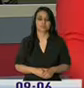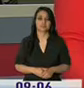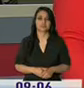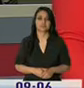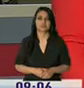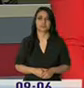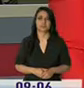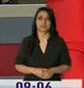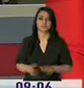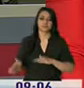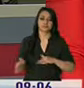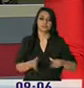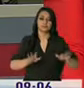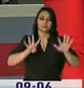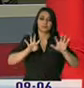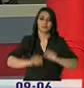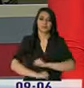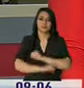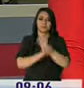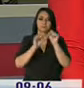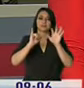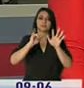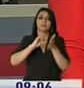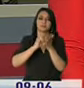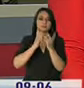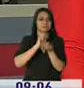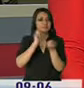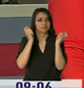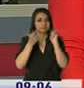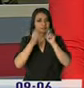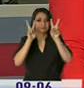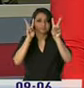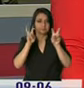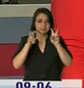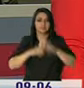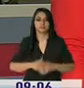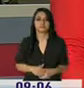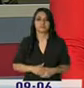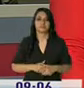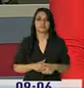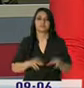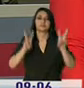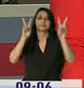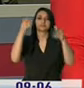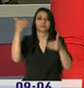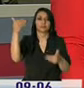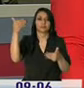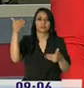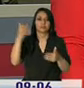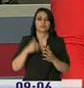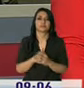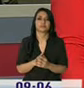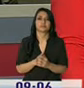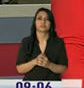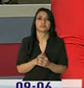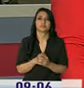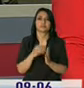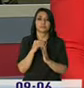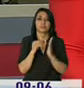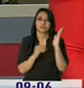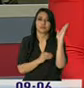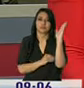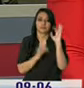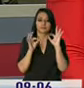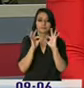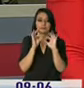Ahora son las 9:06 a.m. y vamos a cambiar de ámbito informativo al tema político. El proyecto que busca regular las redes sociales ya